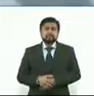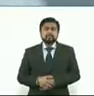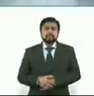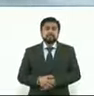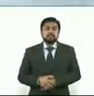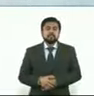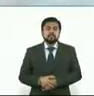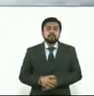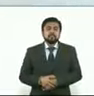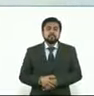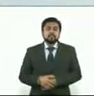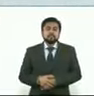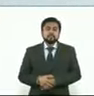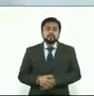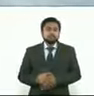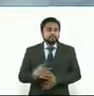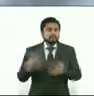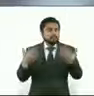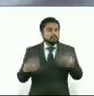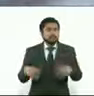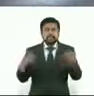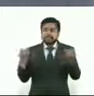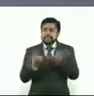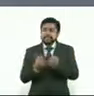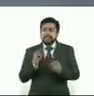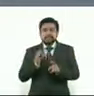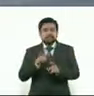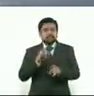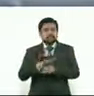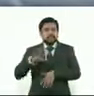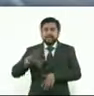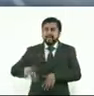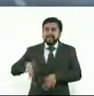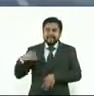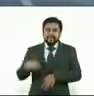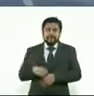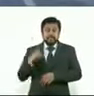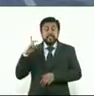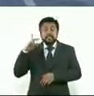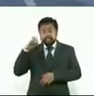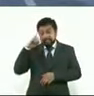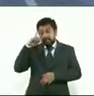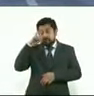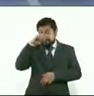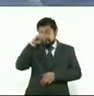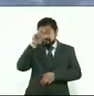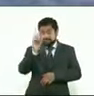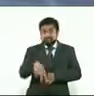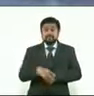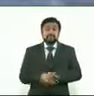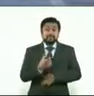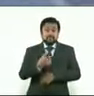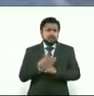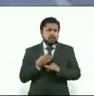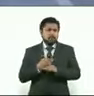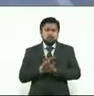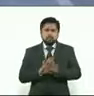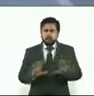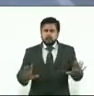un gigantesco esfuerzo, durísima la competencia. Y bueno, pues está en la conclusión